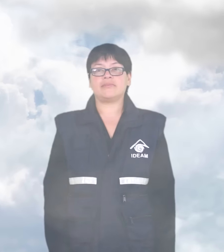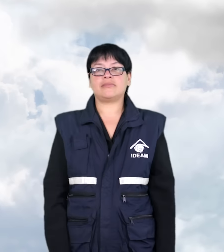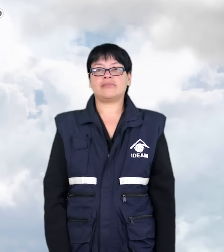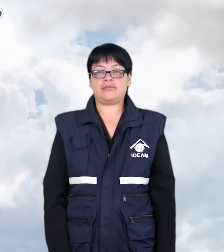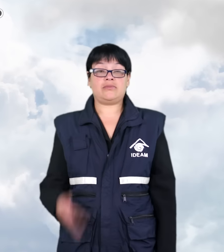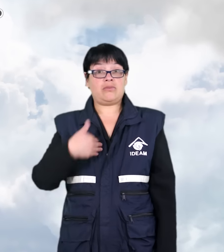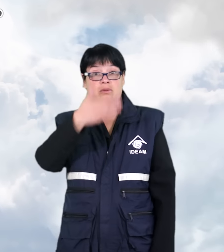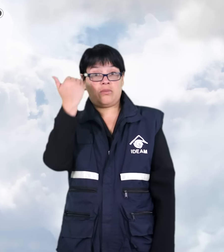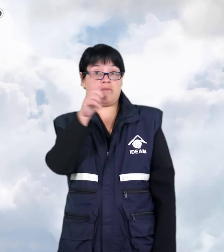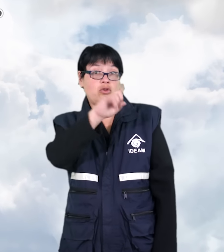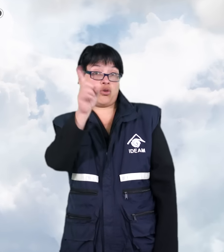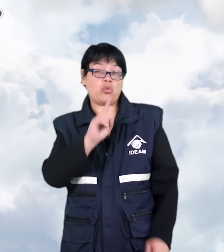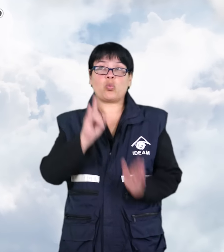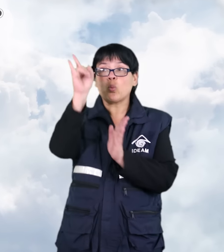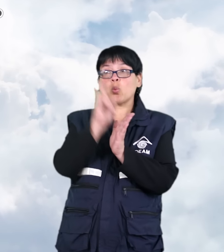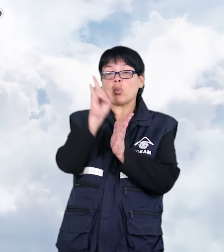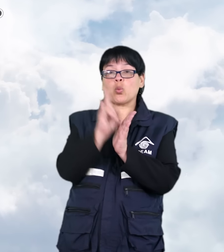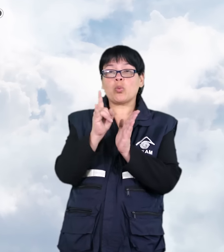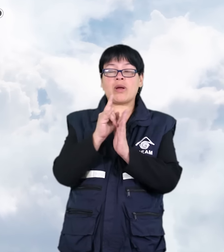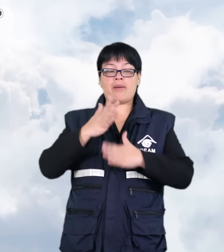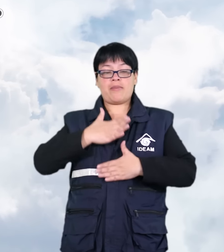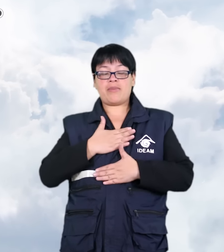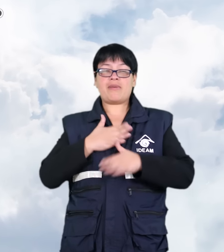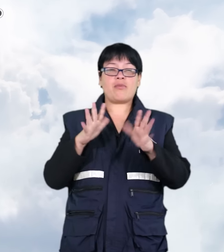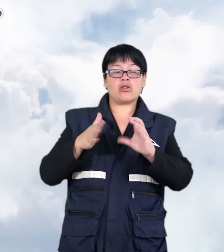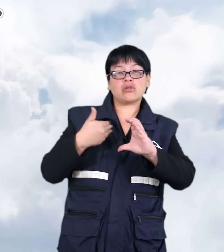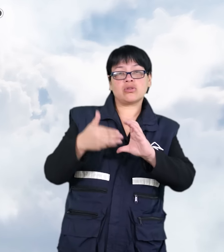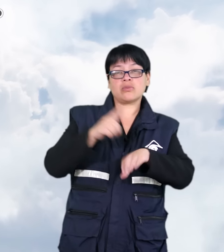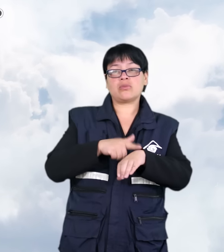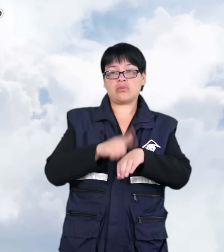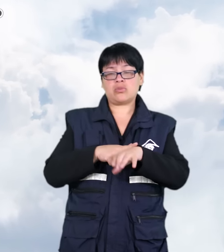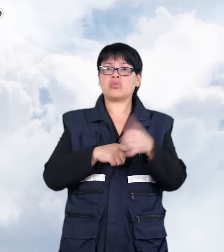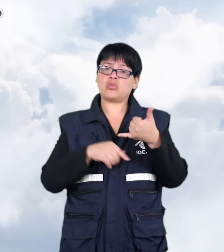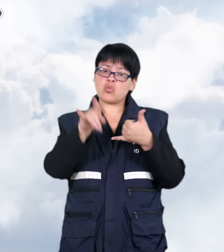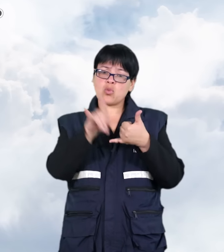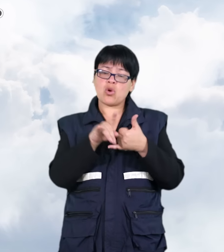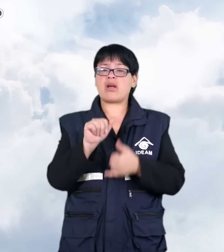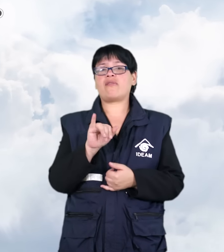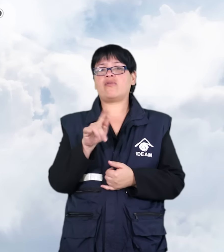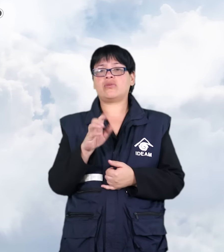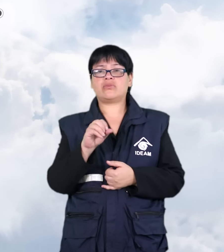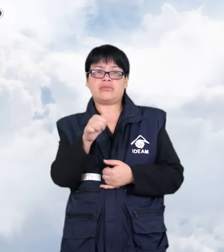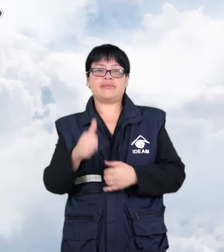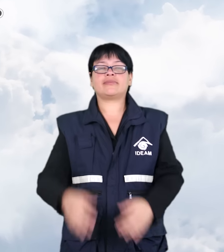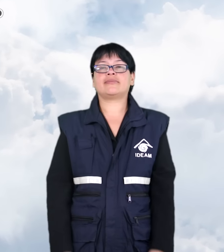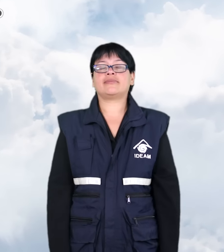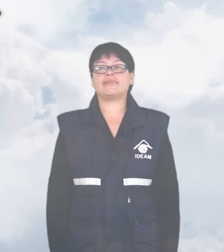No olvides descargar nuestra aplicación Mi Pronóstico disponible para dispositivos móviles iPhone y Android.